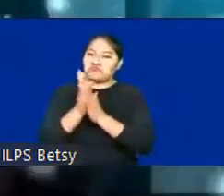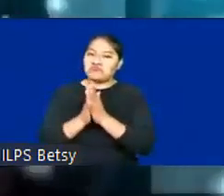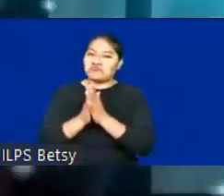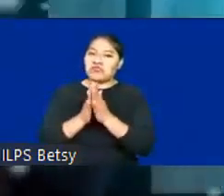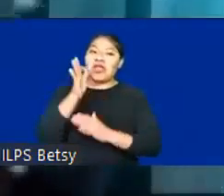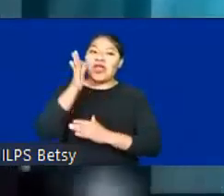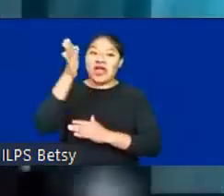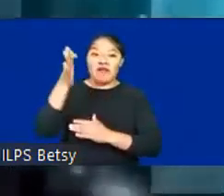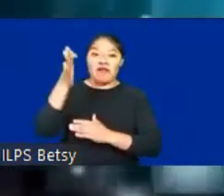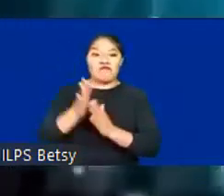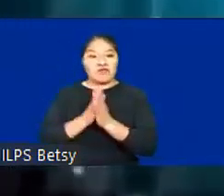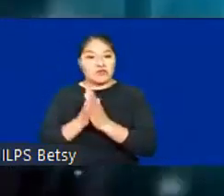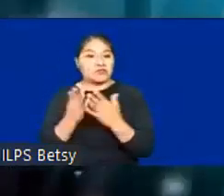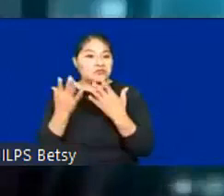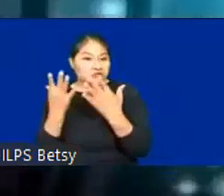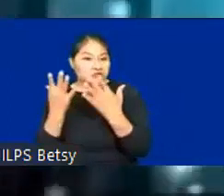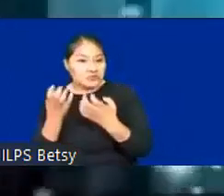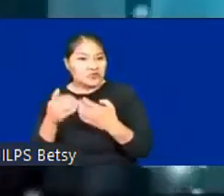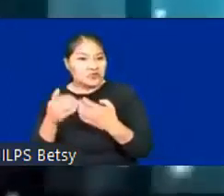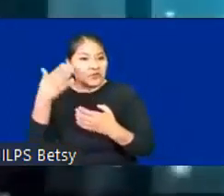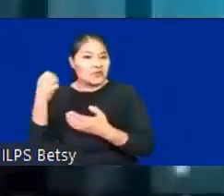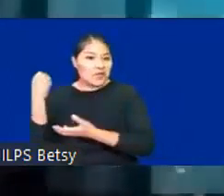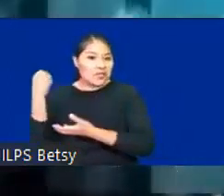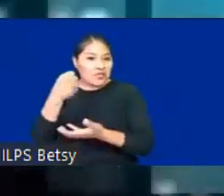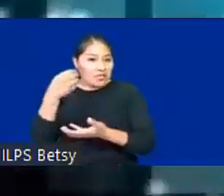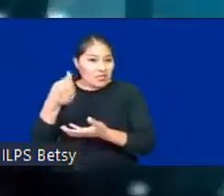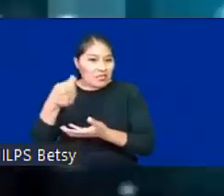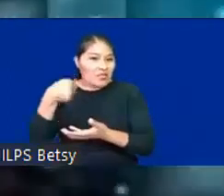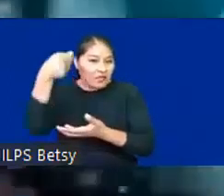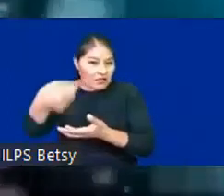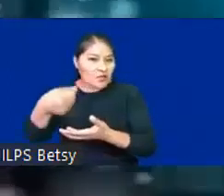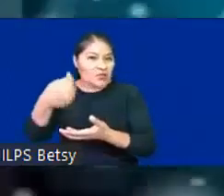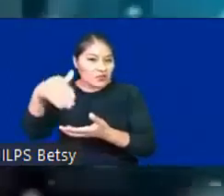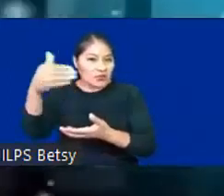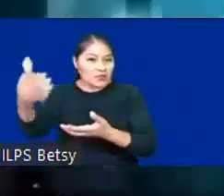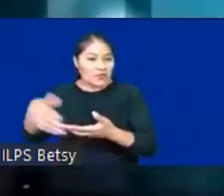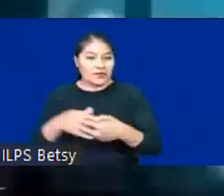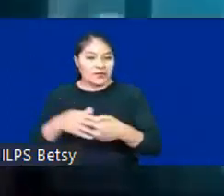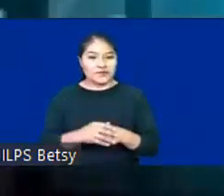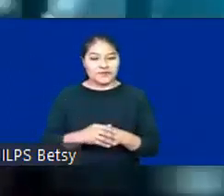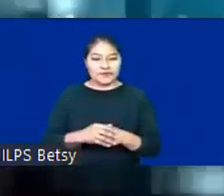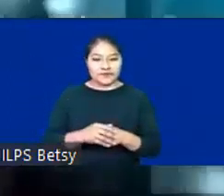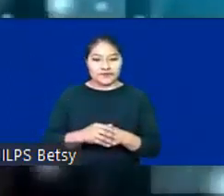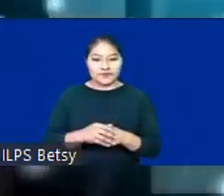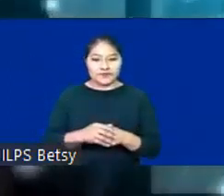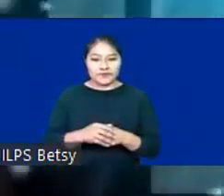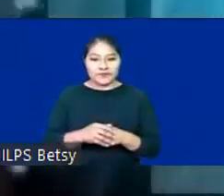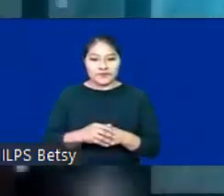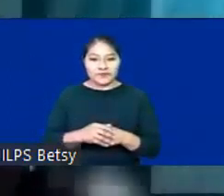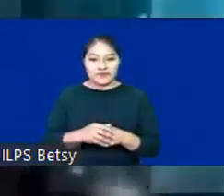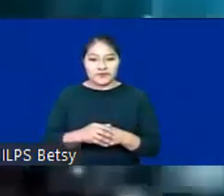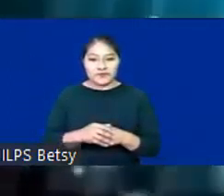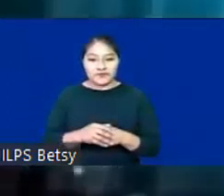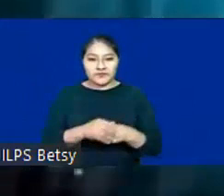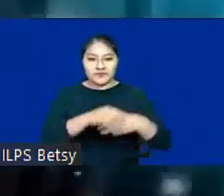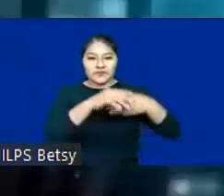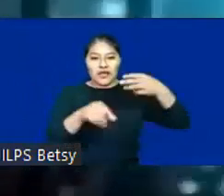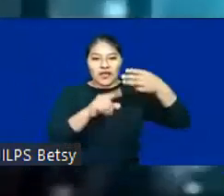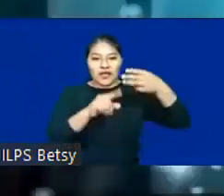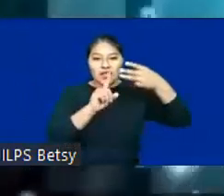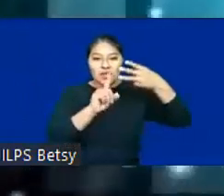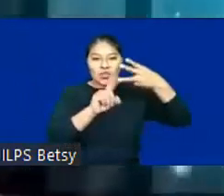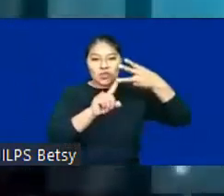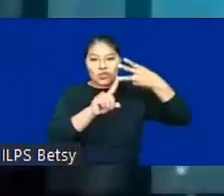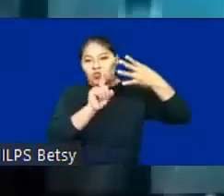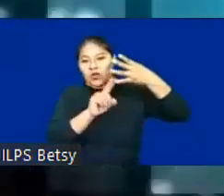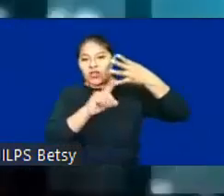está dentro de los canales correspondientes. Proyectos de digitalización de títulos archivados y el sistema informativo de garantía